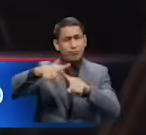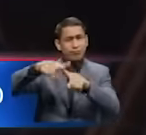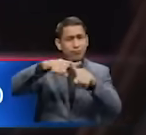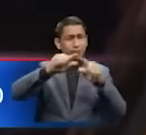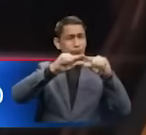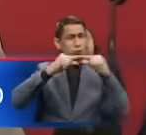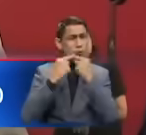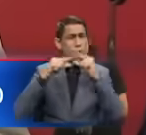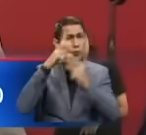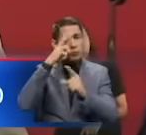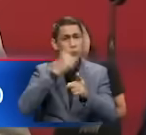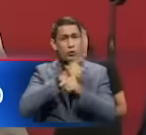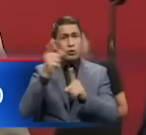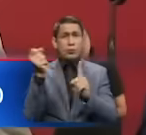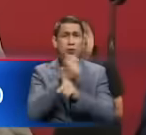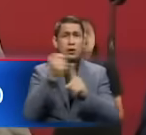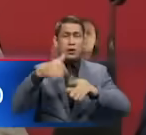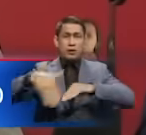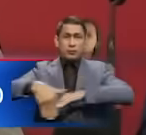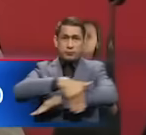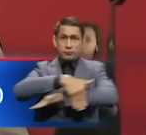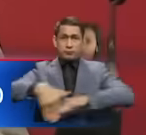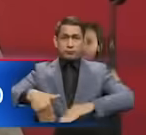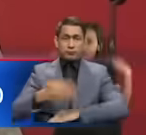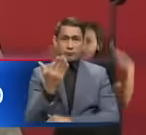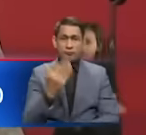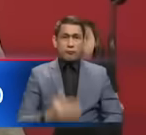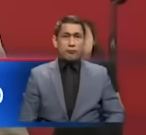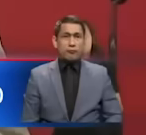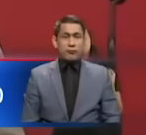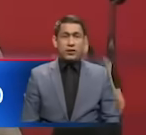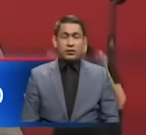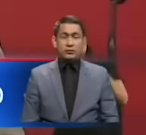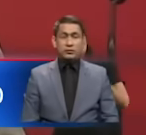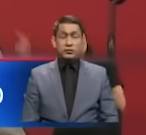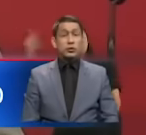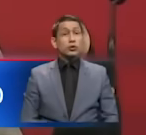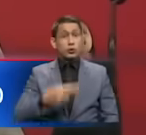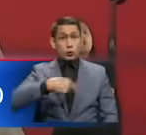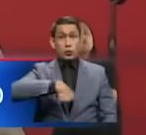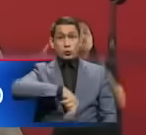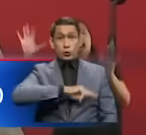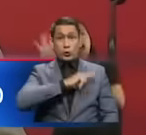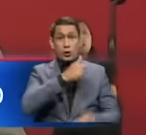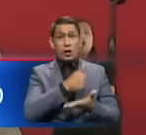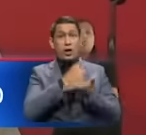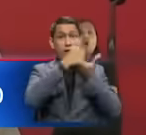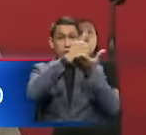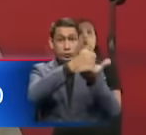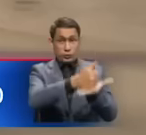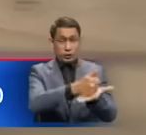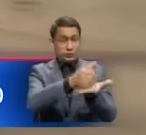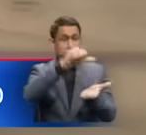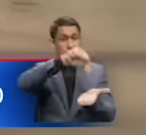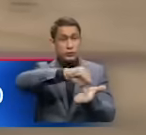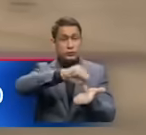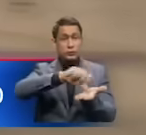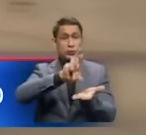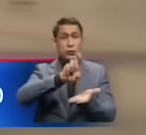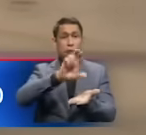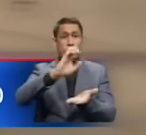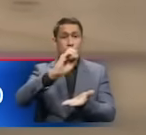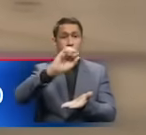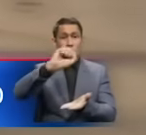a las calles. No vamos a dejar que Rosario sea una tierra de narcoterroristas. Además,